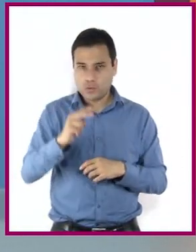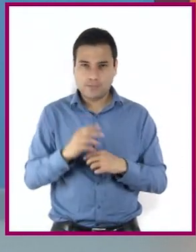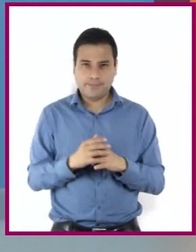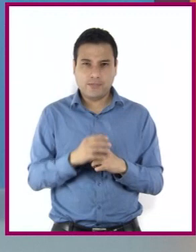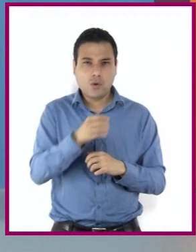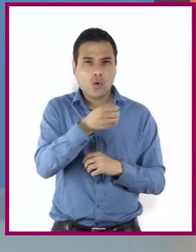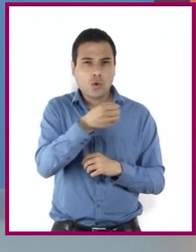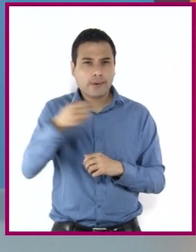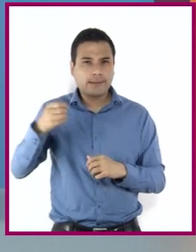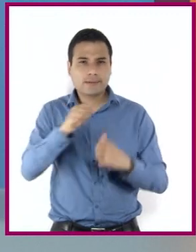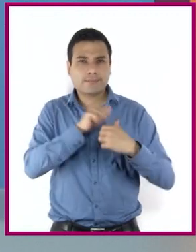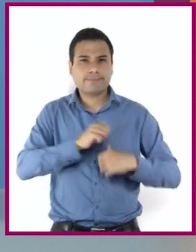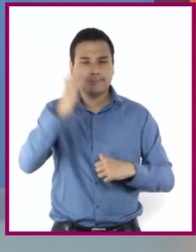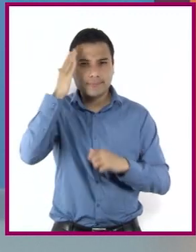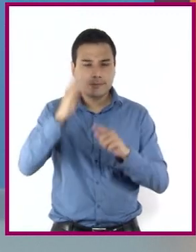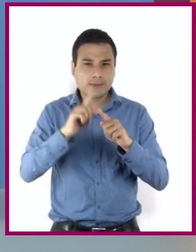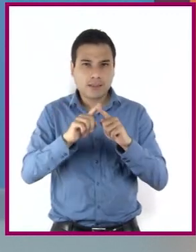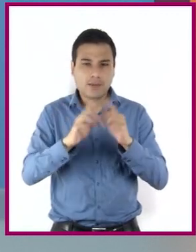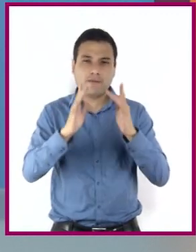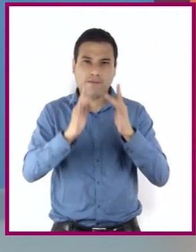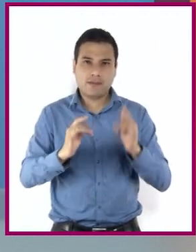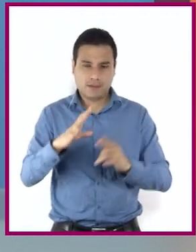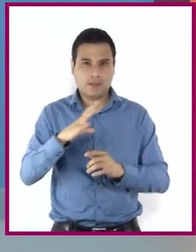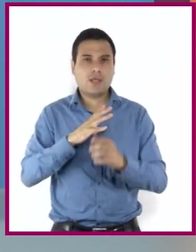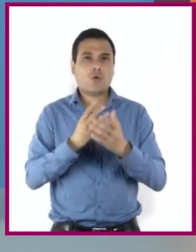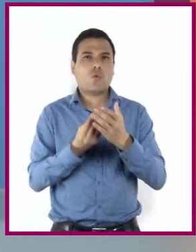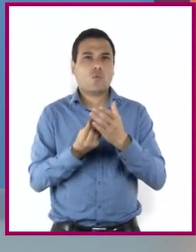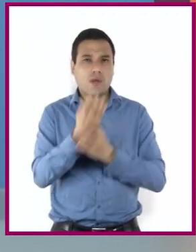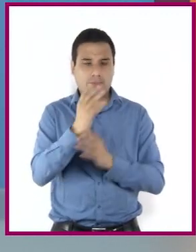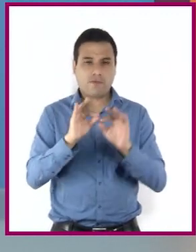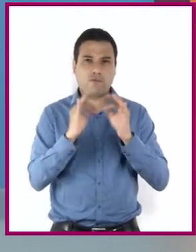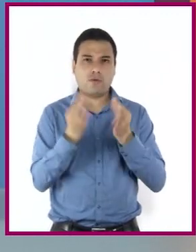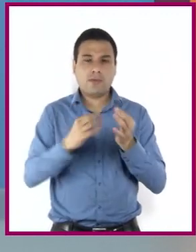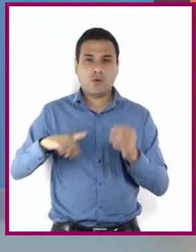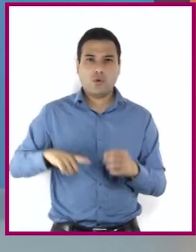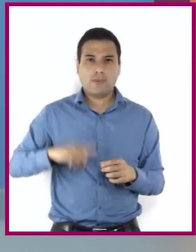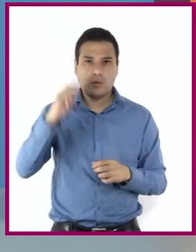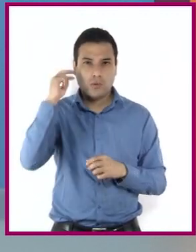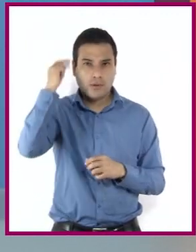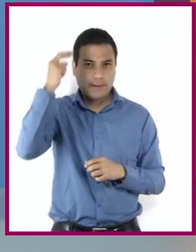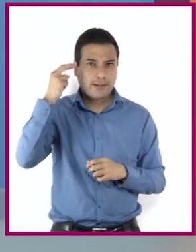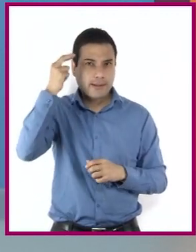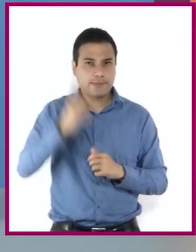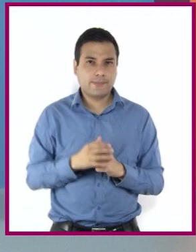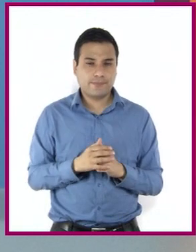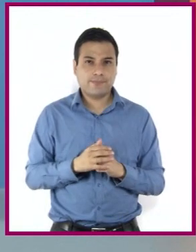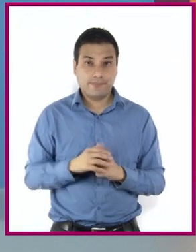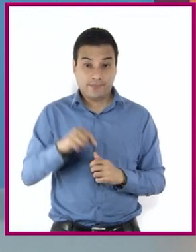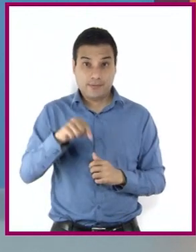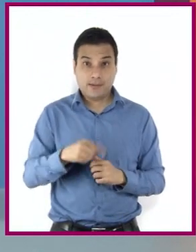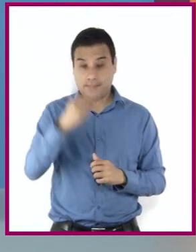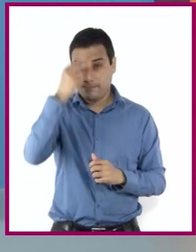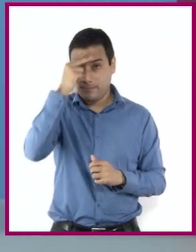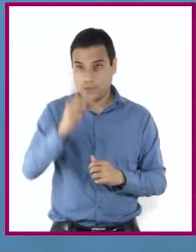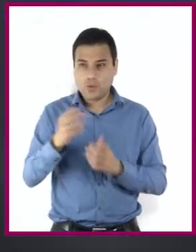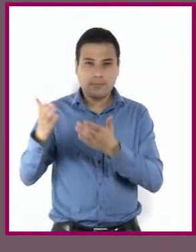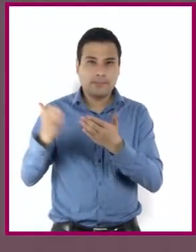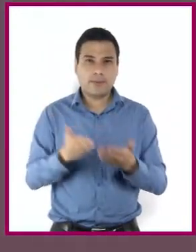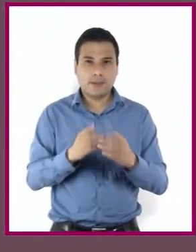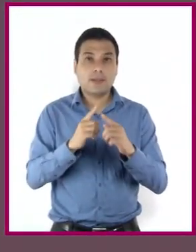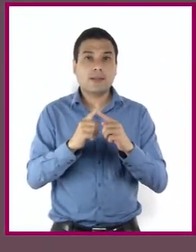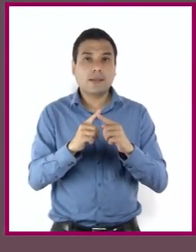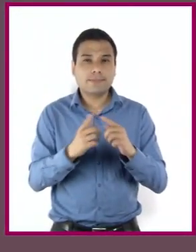los franceses, decidió adoptar el sistema monárquico como forma de gobierno y ofreció el trono de México al archiduque de